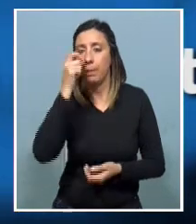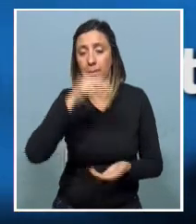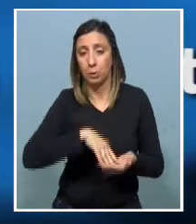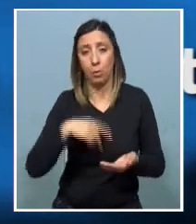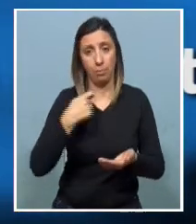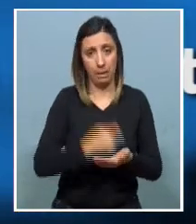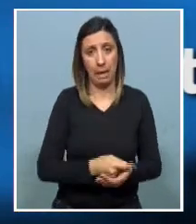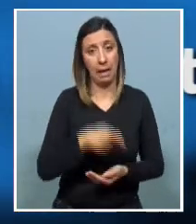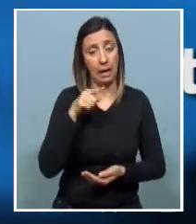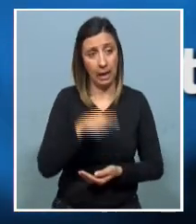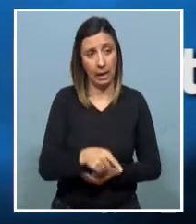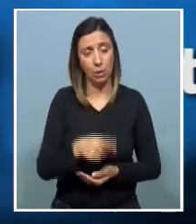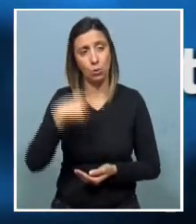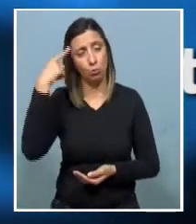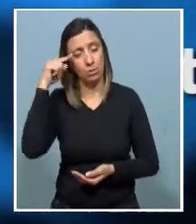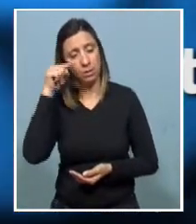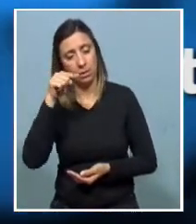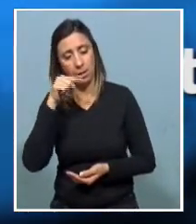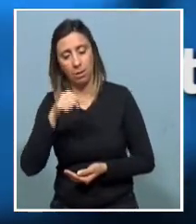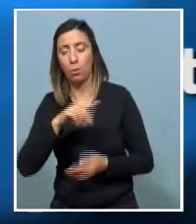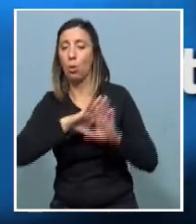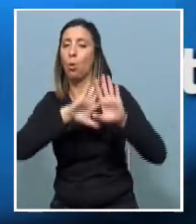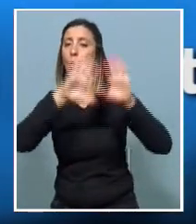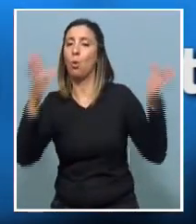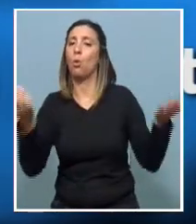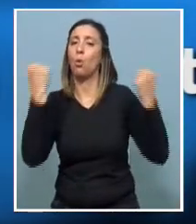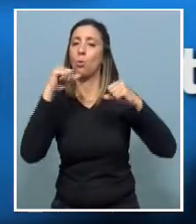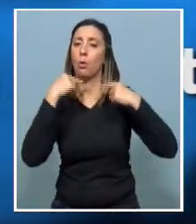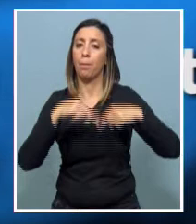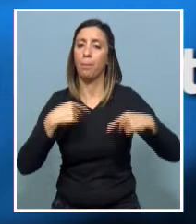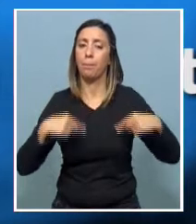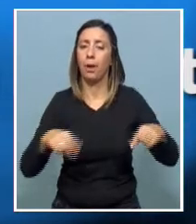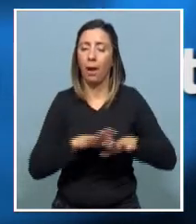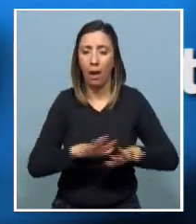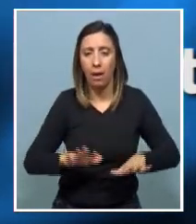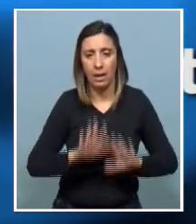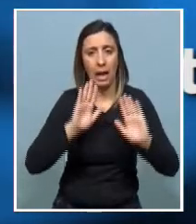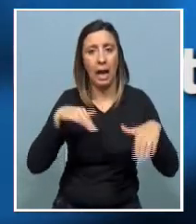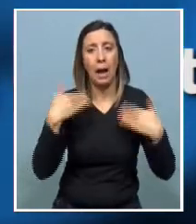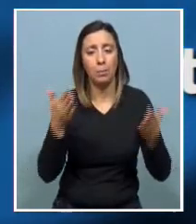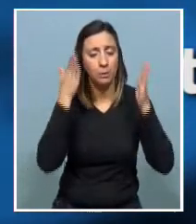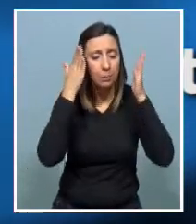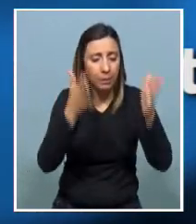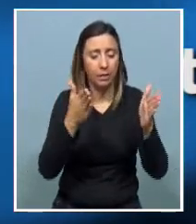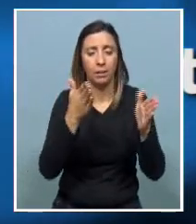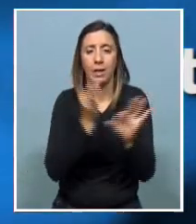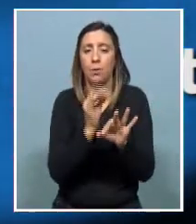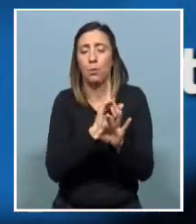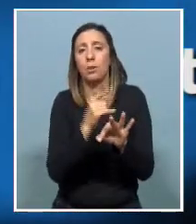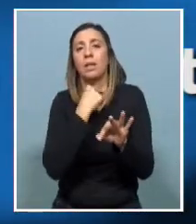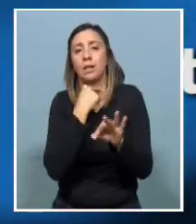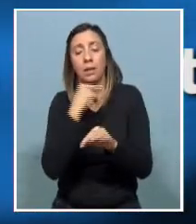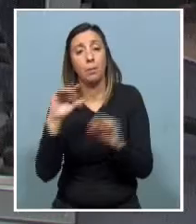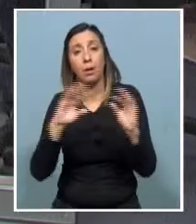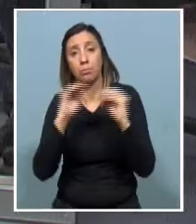millones de pesos, que tenemos un concepto allí que es un polideportivo muy grande, muy importante, que no solo lo vamos a destinar a la escuela, sino que pretendemos